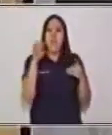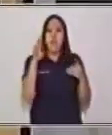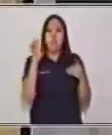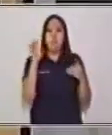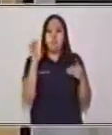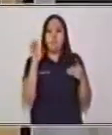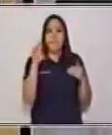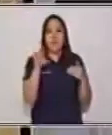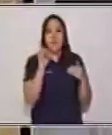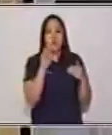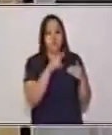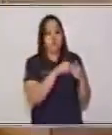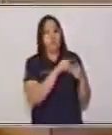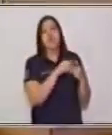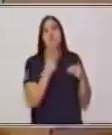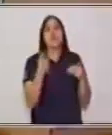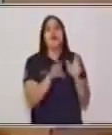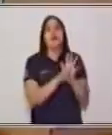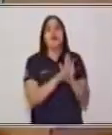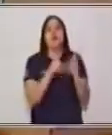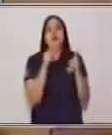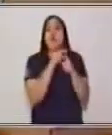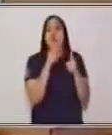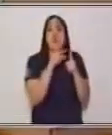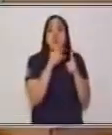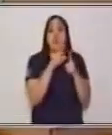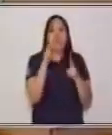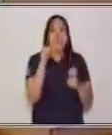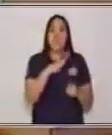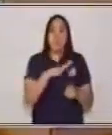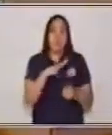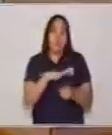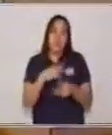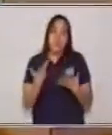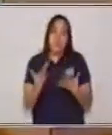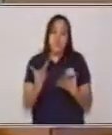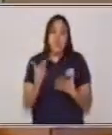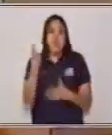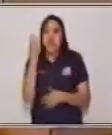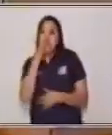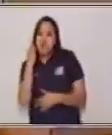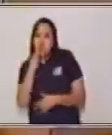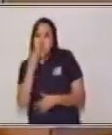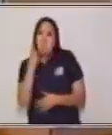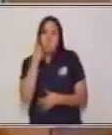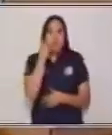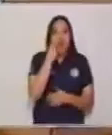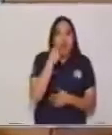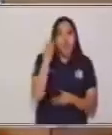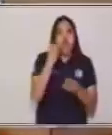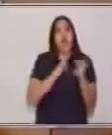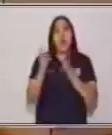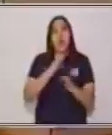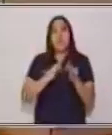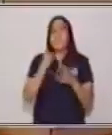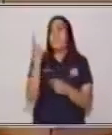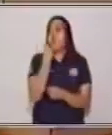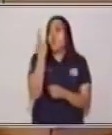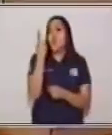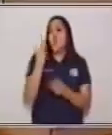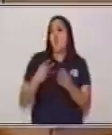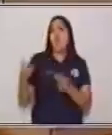Primero, una palabra invariable, recuerde que no tiene género y no tiene número. Por ende, yo no puedo decir